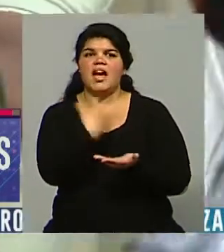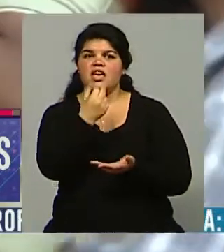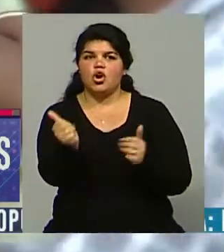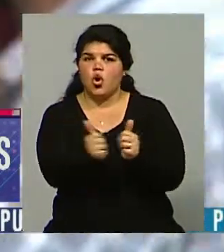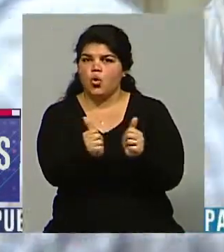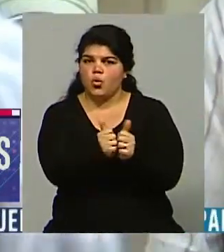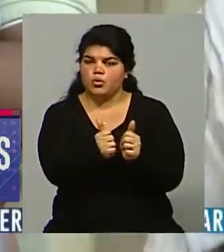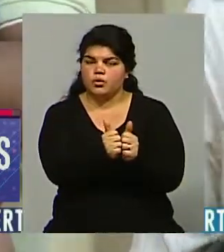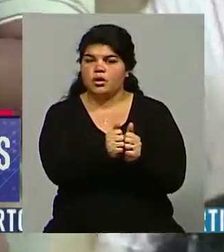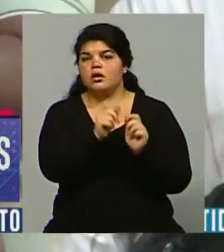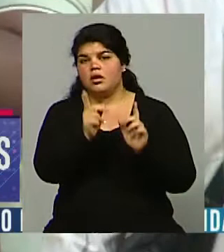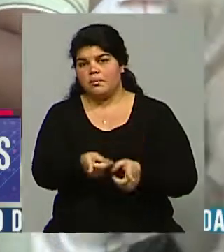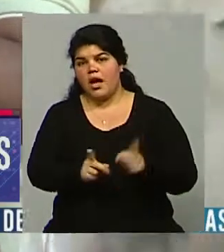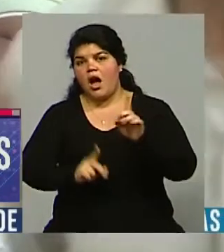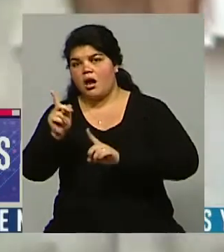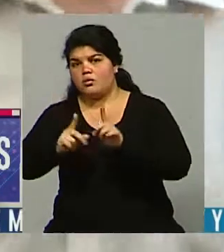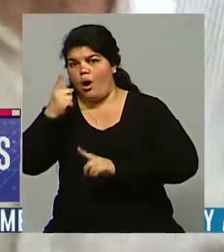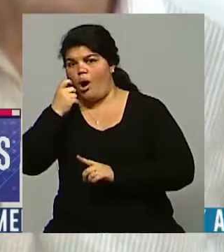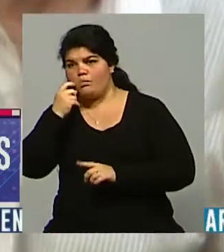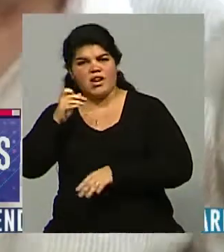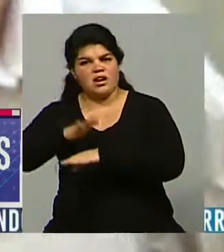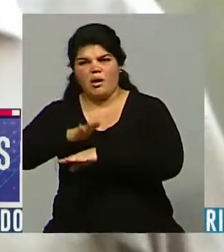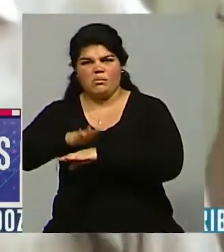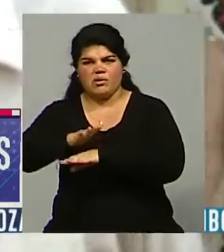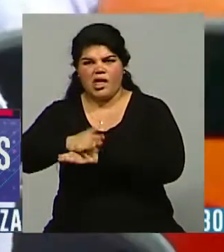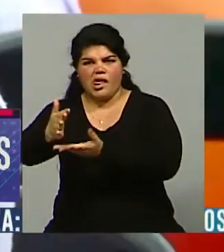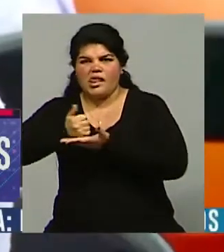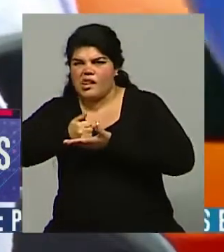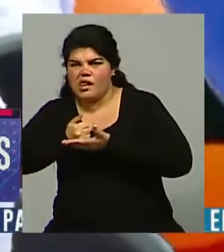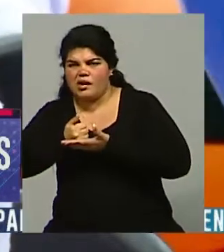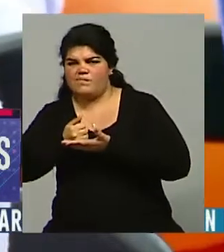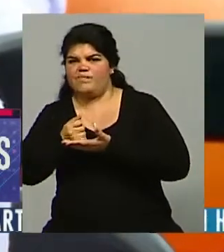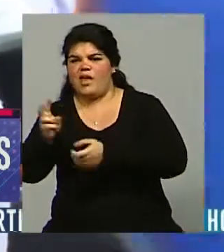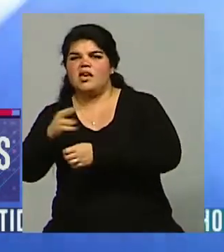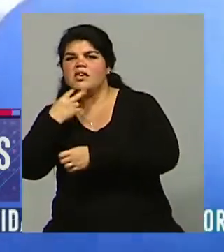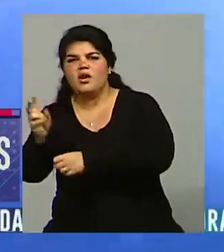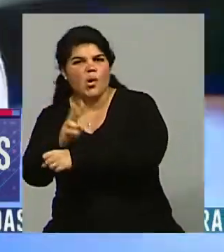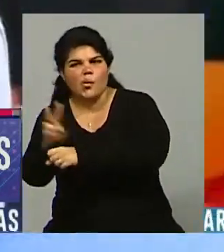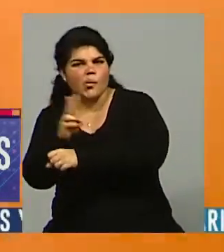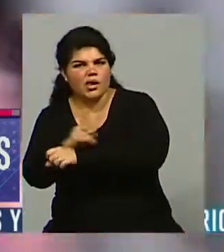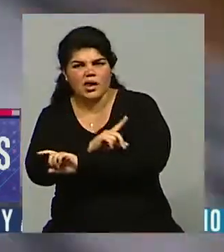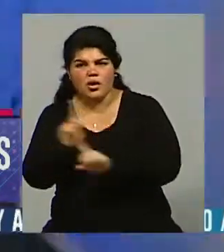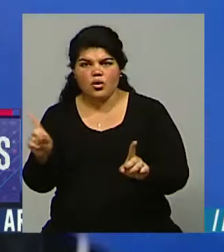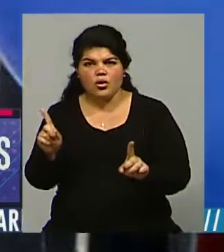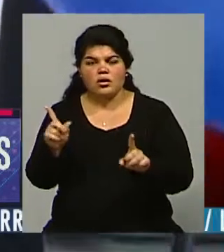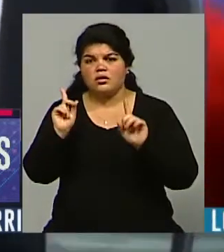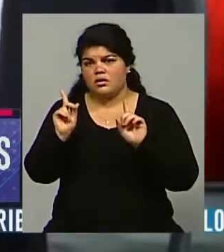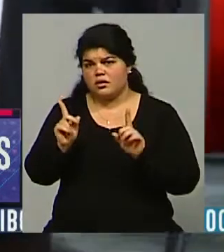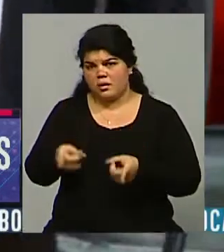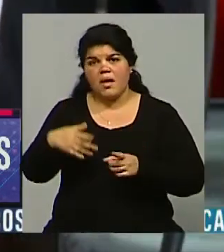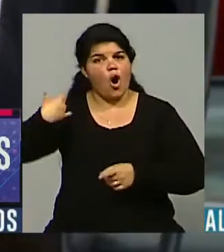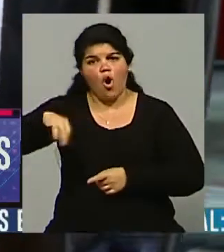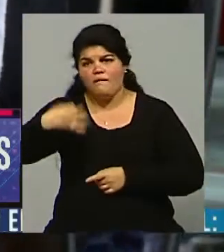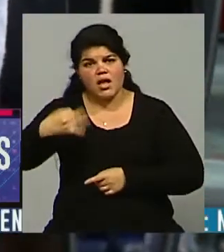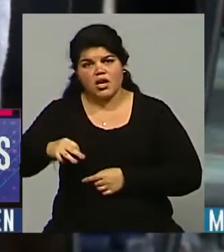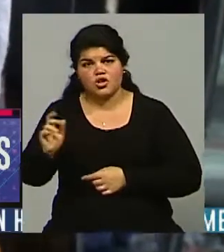pero aquellos que tal vez no se comprometen mucho con el cuidado de los hijos, también tengan esa obligación de